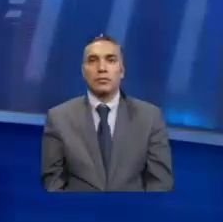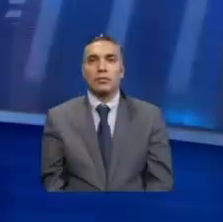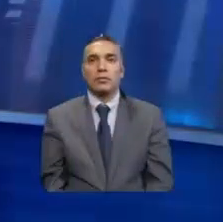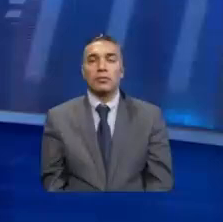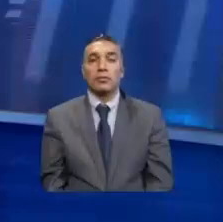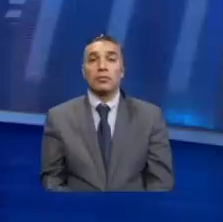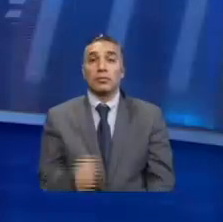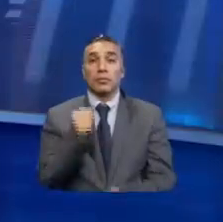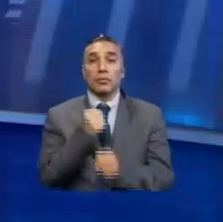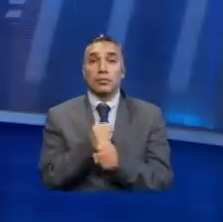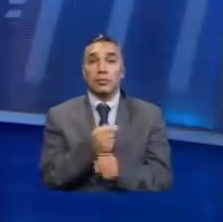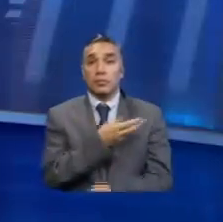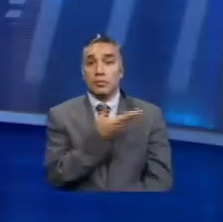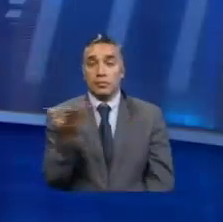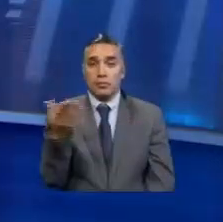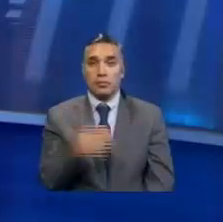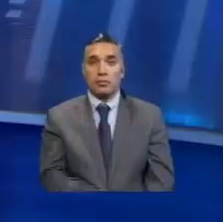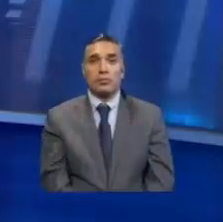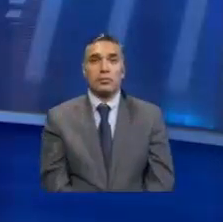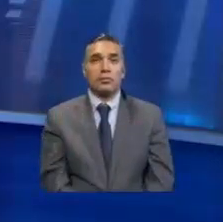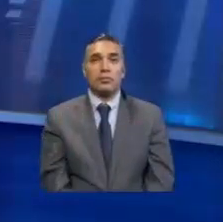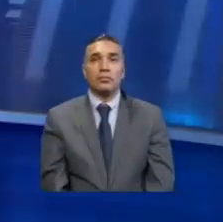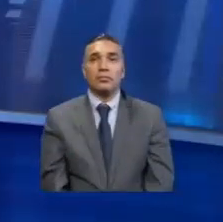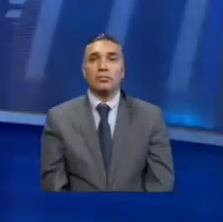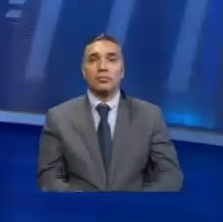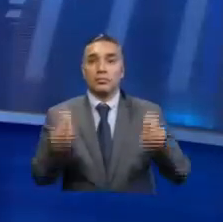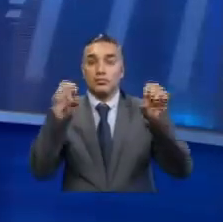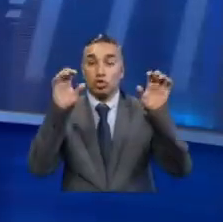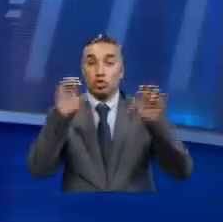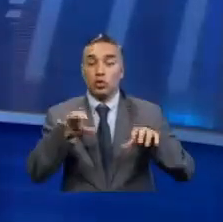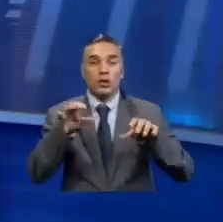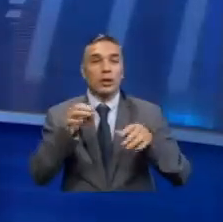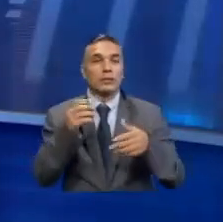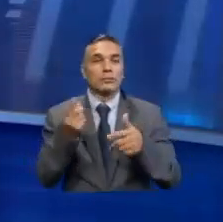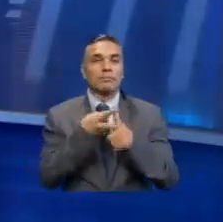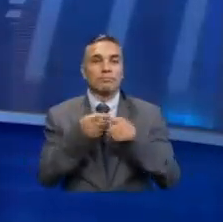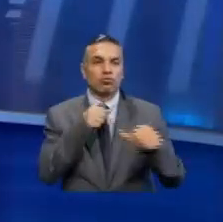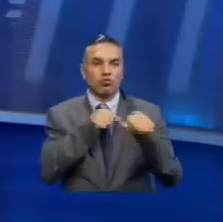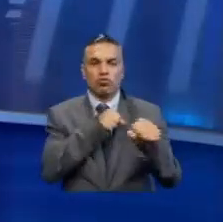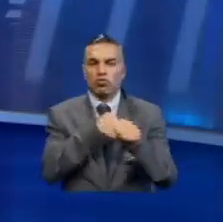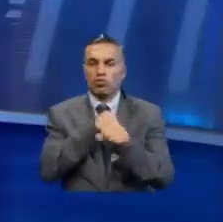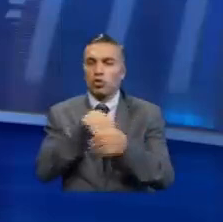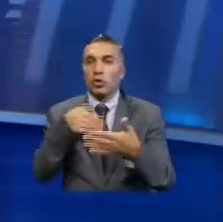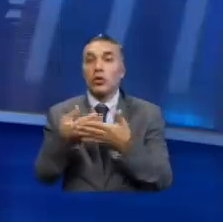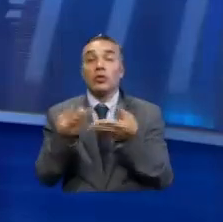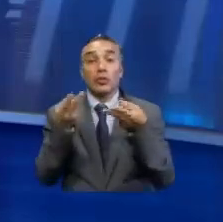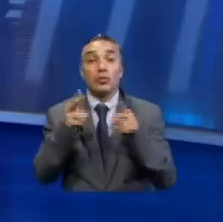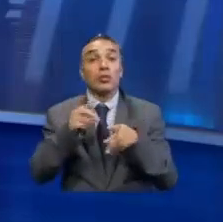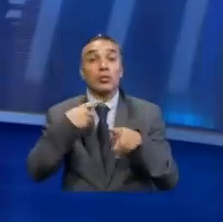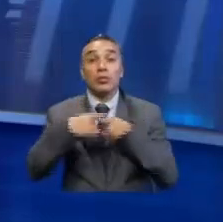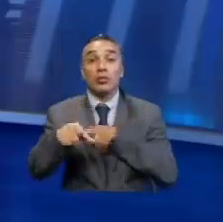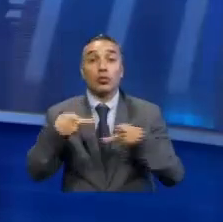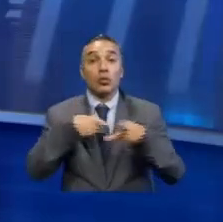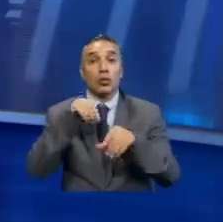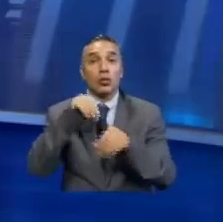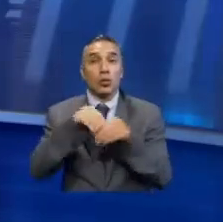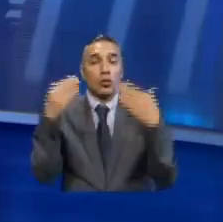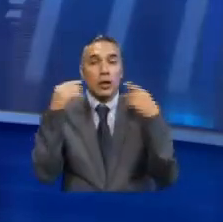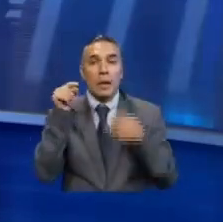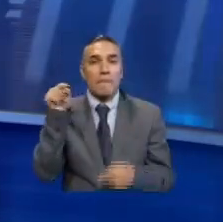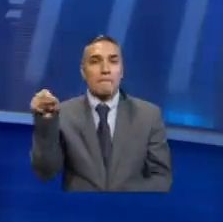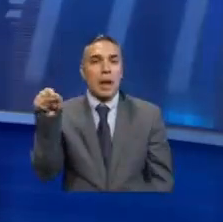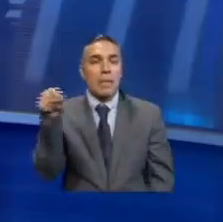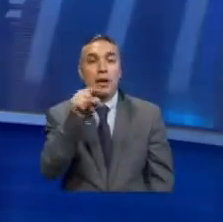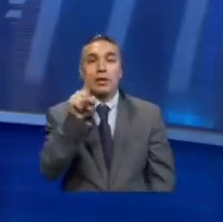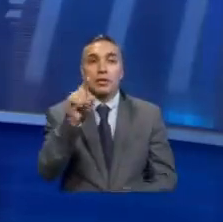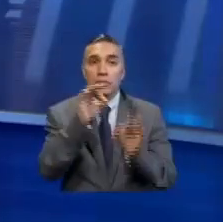Y estas tareas de mitigación de los efectos de la época lluviosa se están replicando en diferentes zonas de la ciudad de Guayaquil.